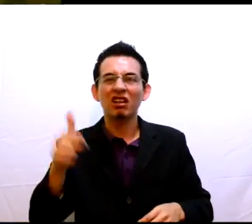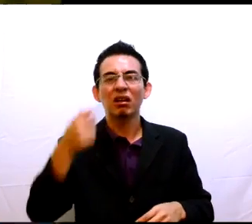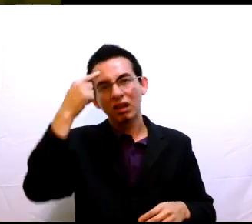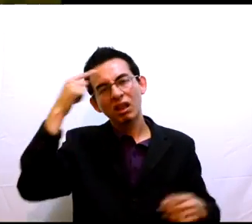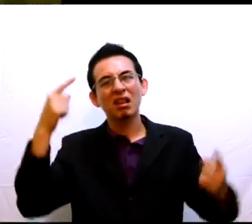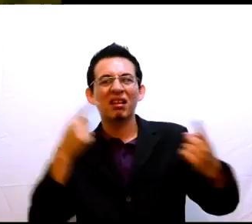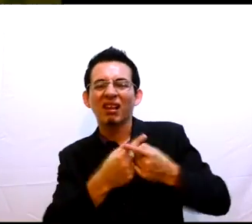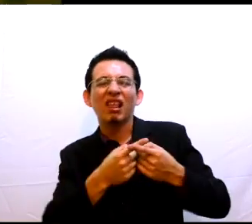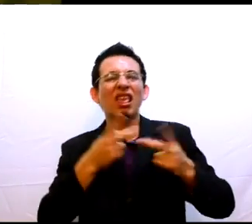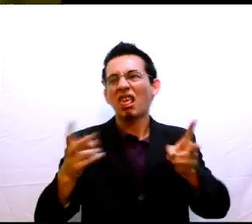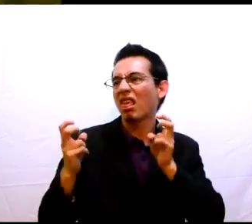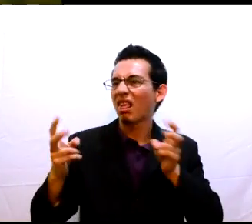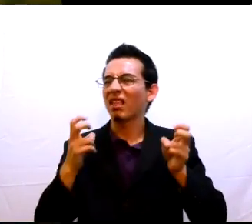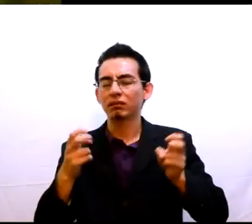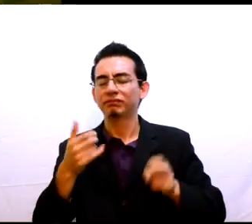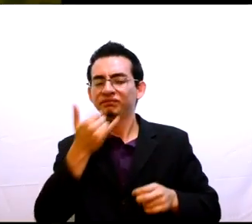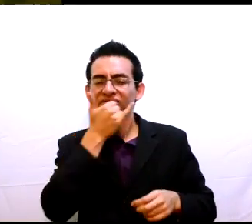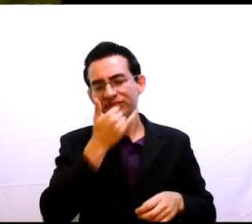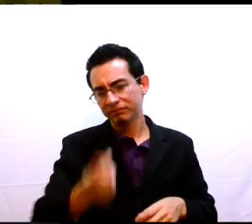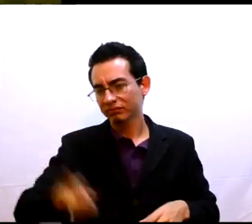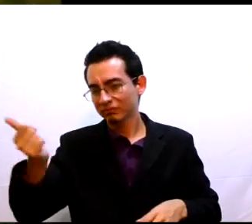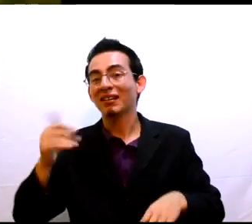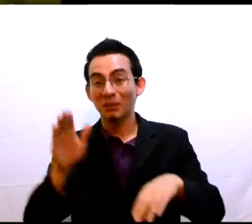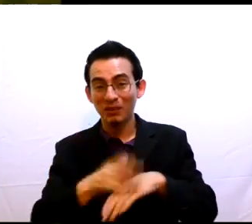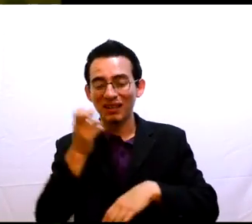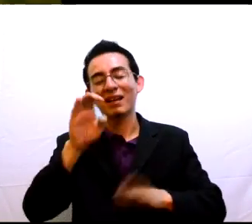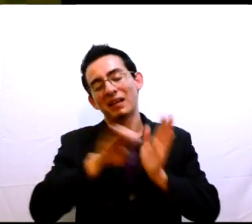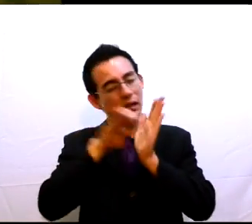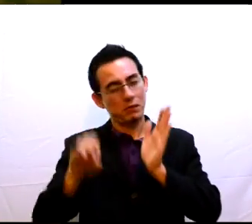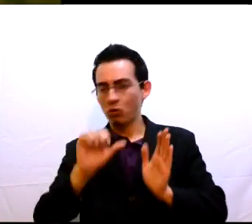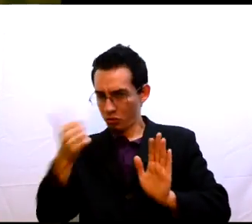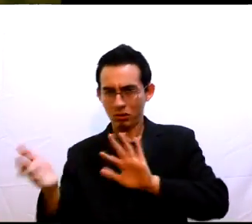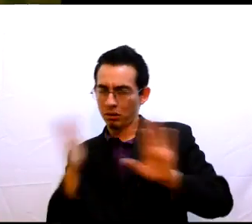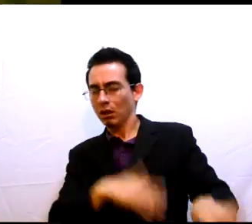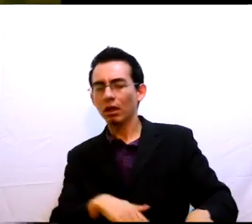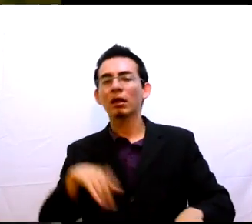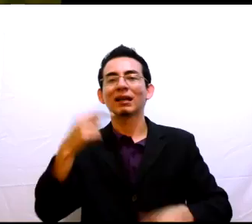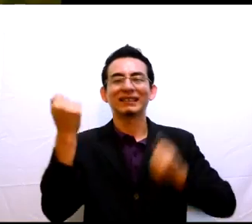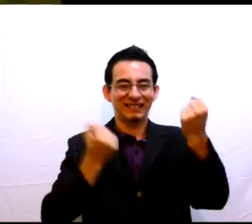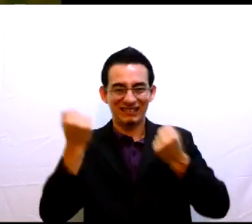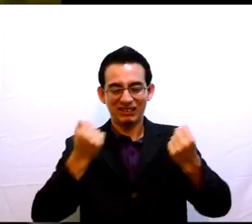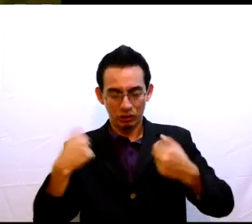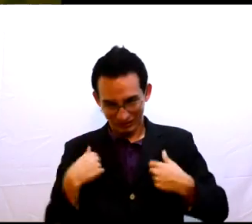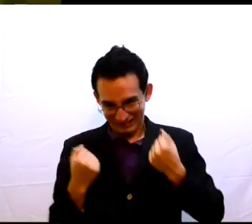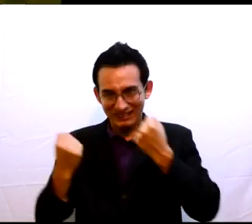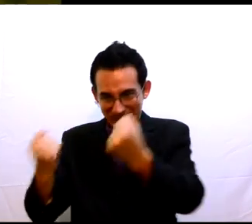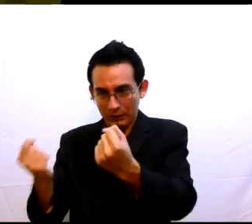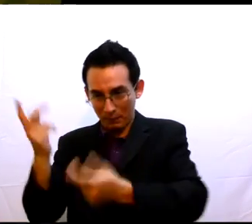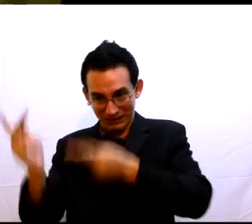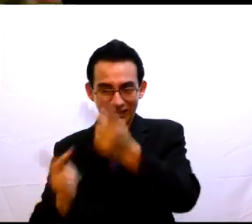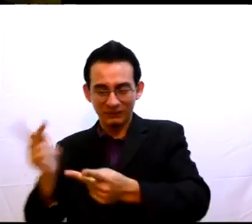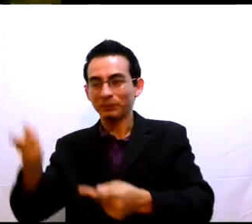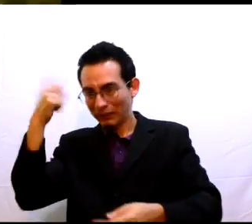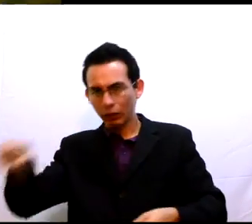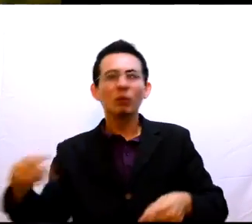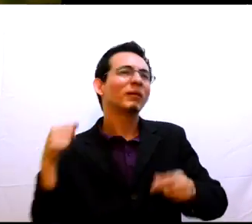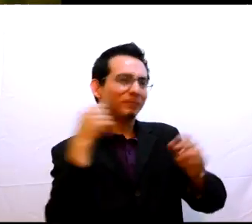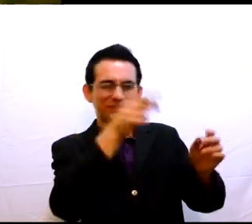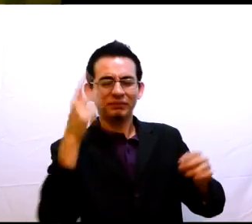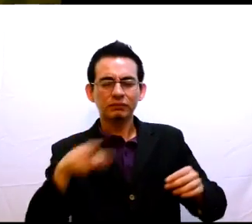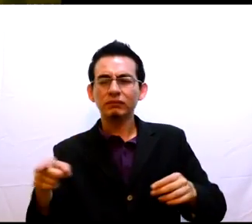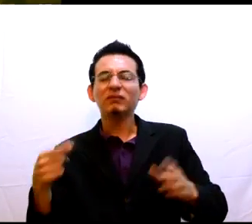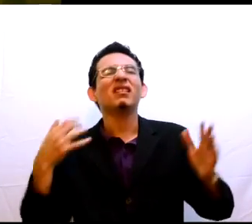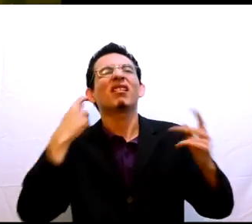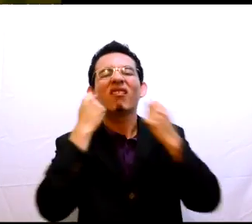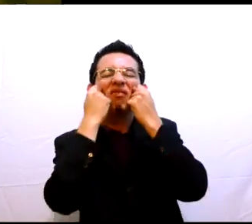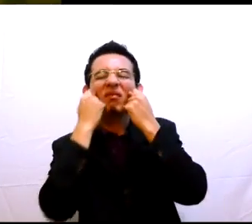transas y haces tus cosas no puede ser el auto que te di para que te moviera desde el año y ya los chocado tres